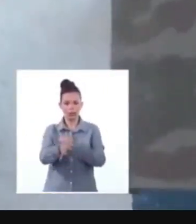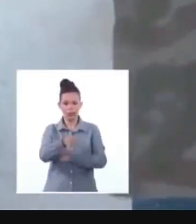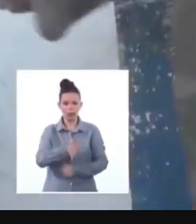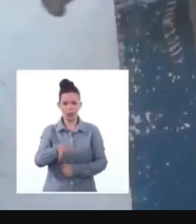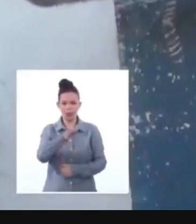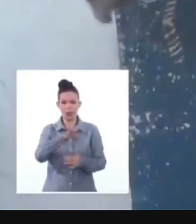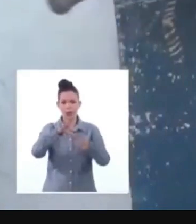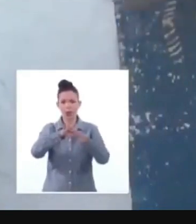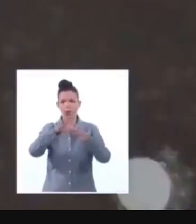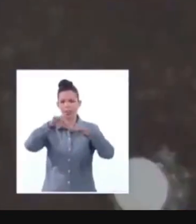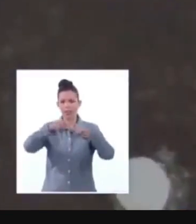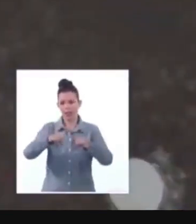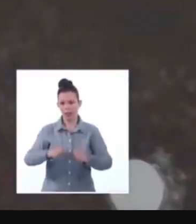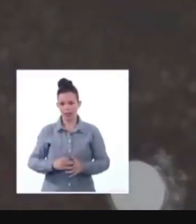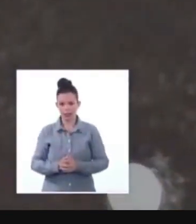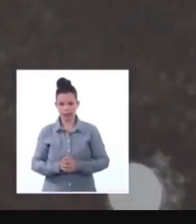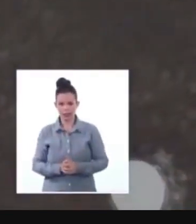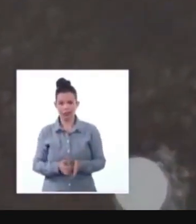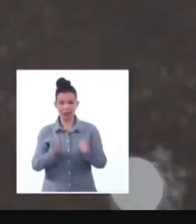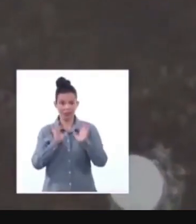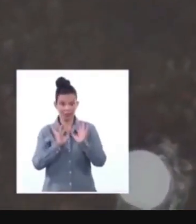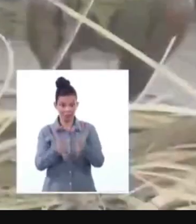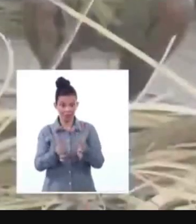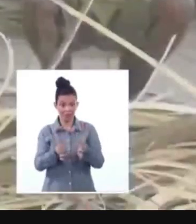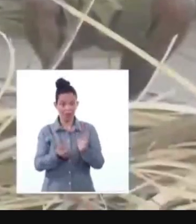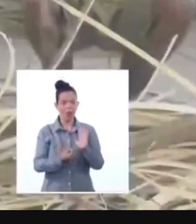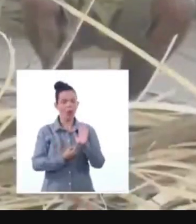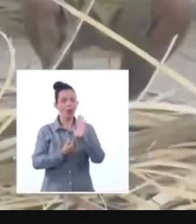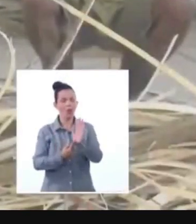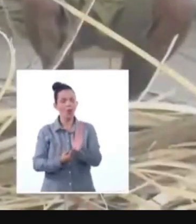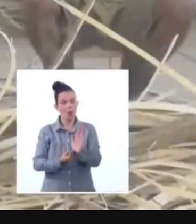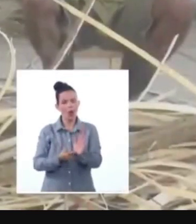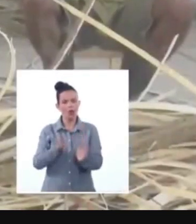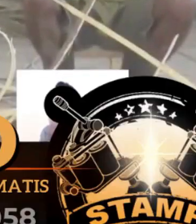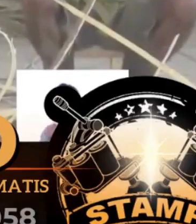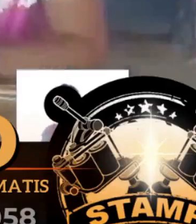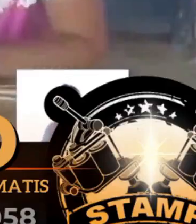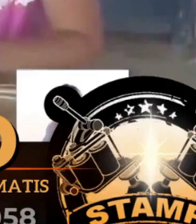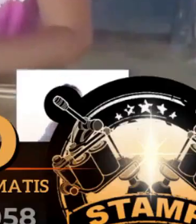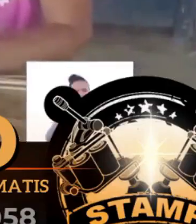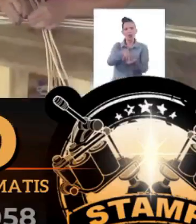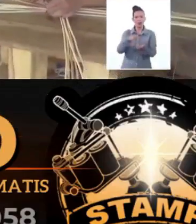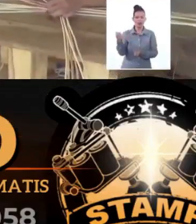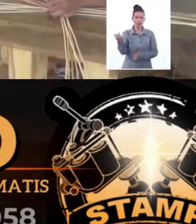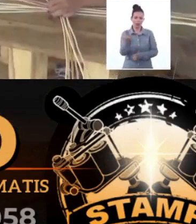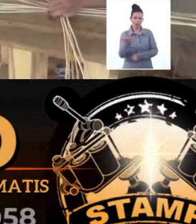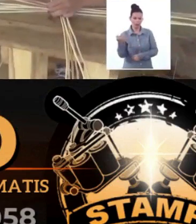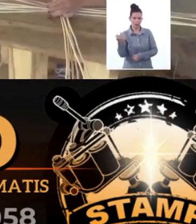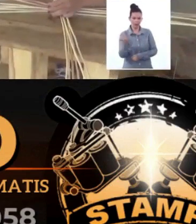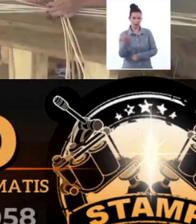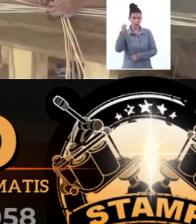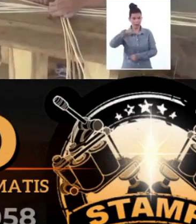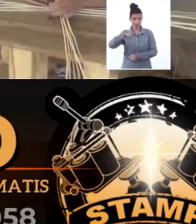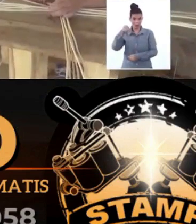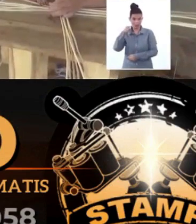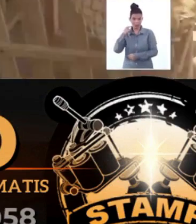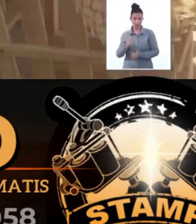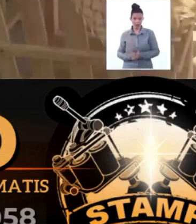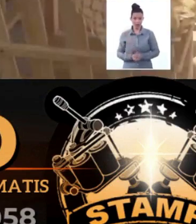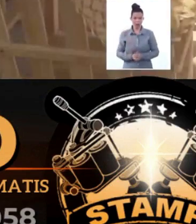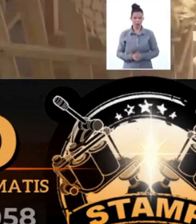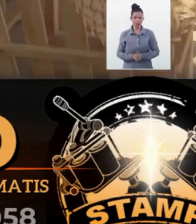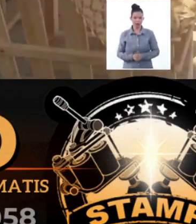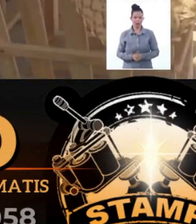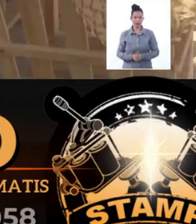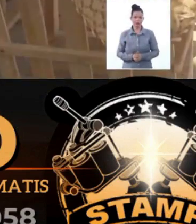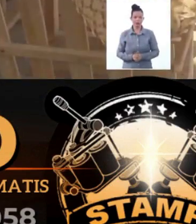Salvador, presente en la actual Feria Internacional Agropecuaria y Alimentaria, FIAGRO 2023, que tiene lugar